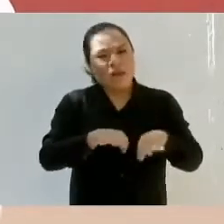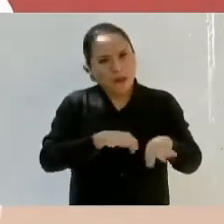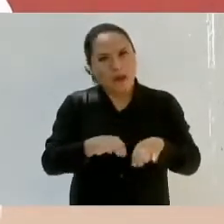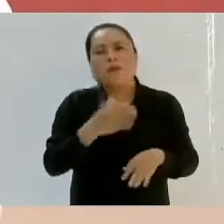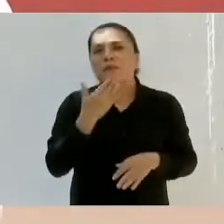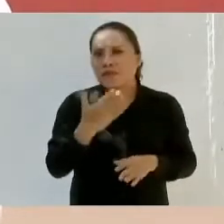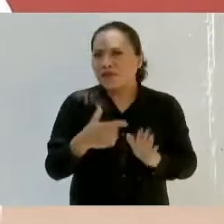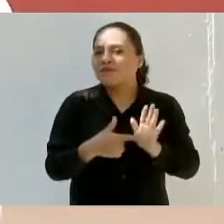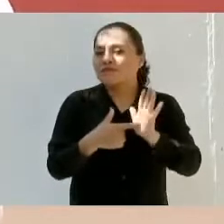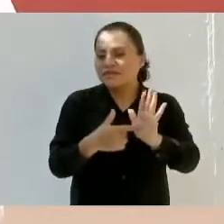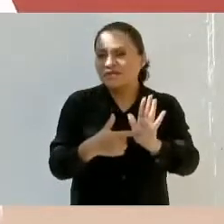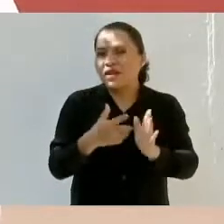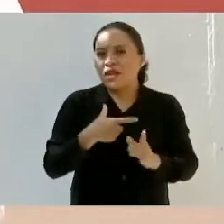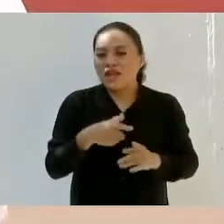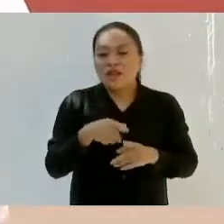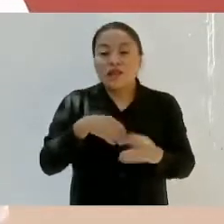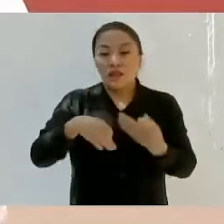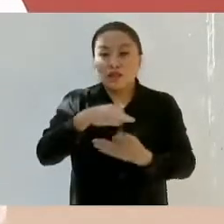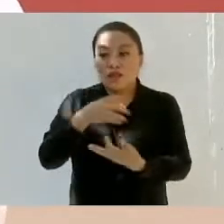de recursos públicos.